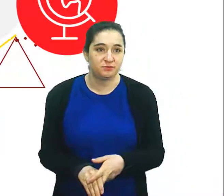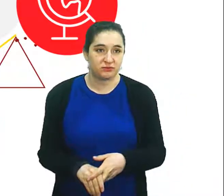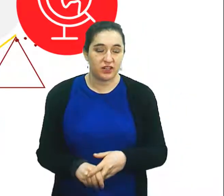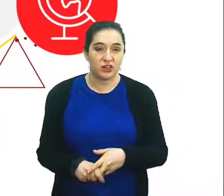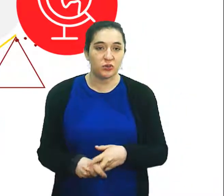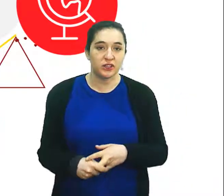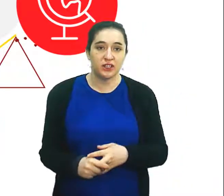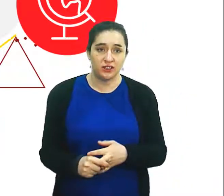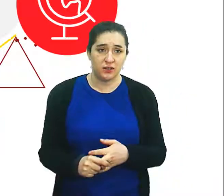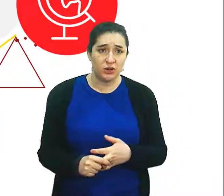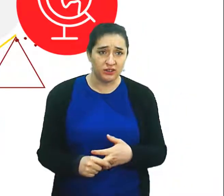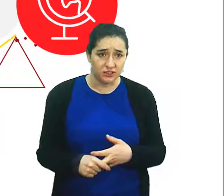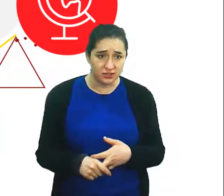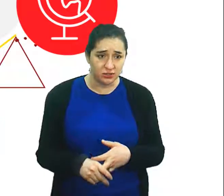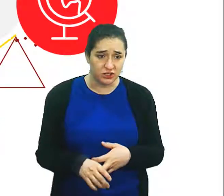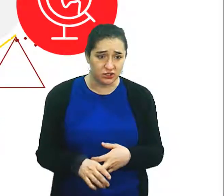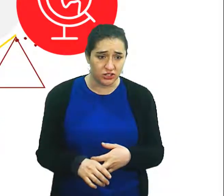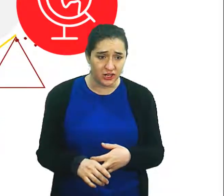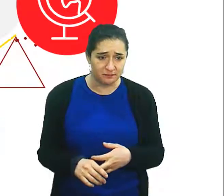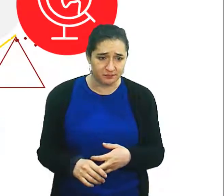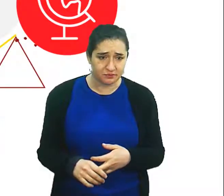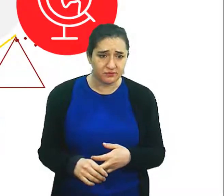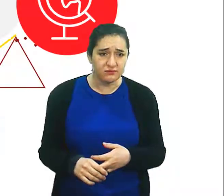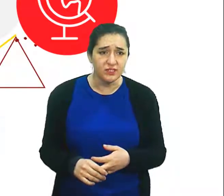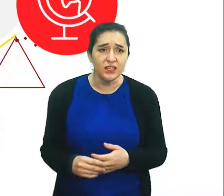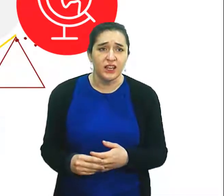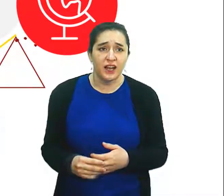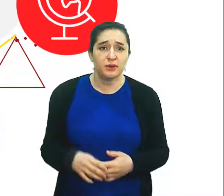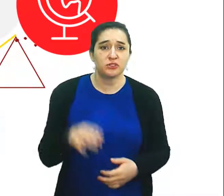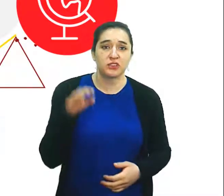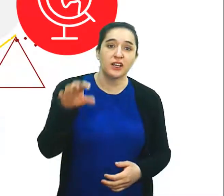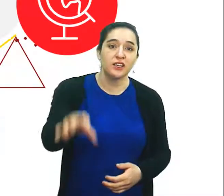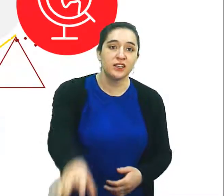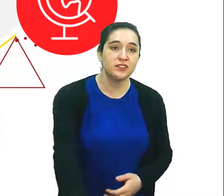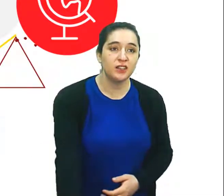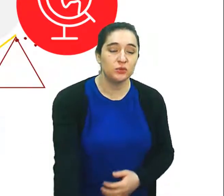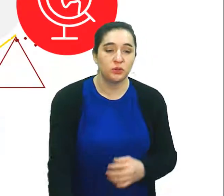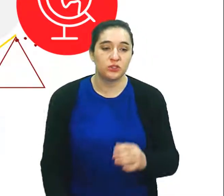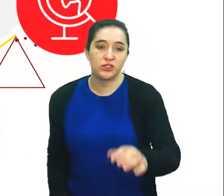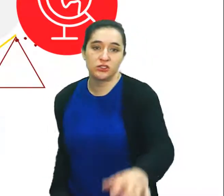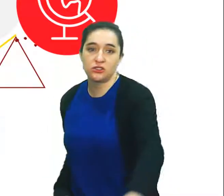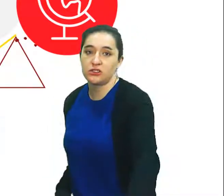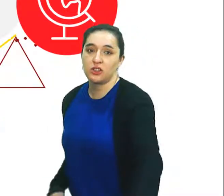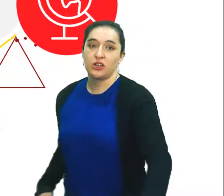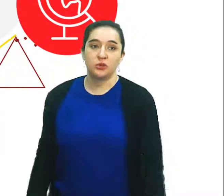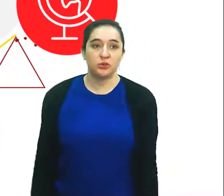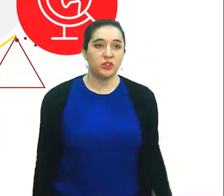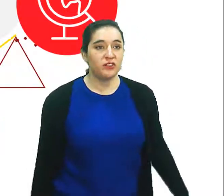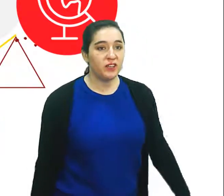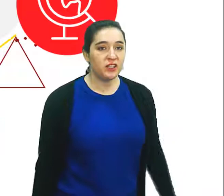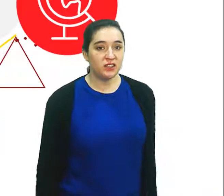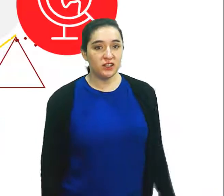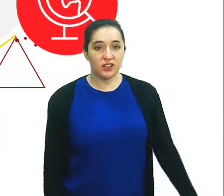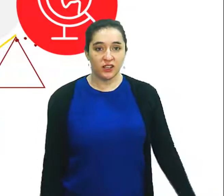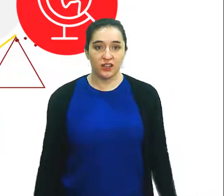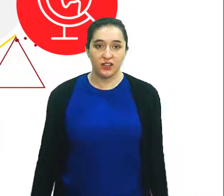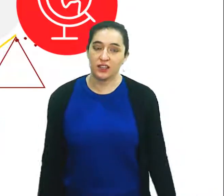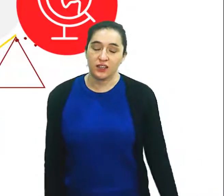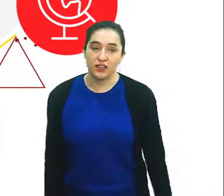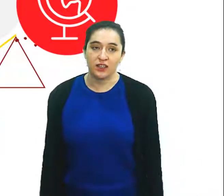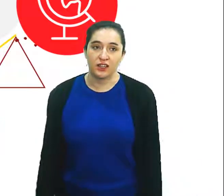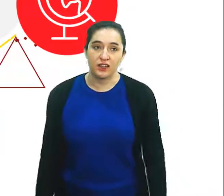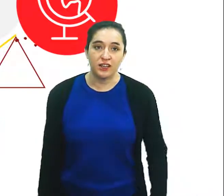nacional. Recuerden que estamos avanzando en historia a pasos agigantados, por lo tanto, ustedes van a tener